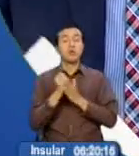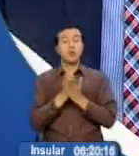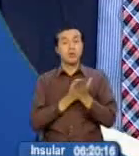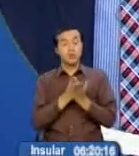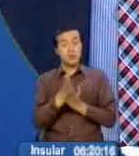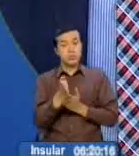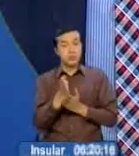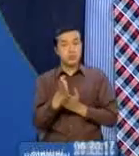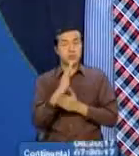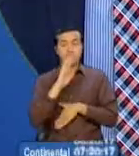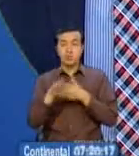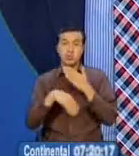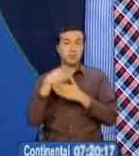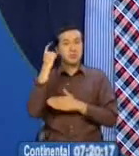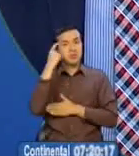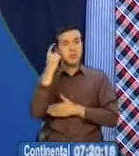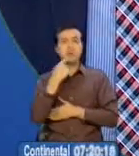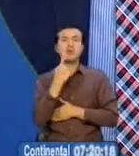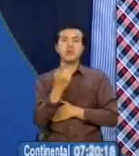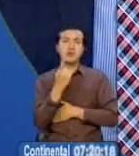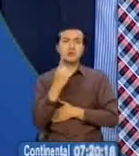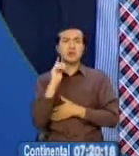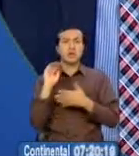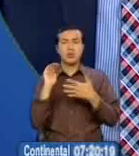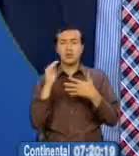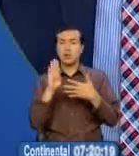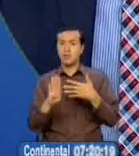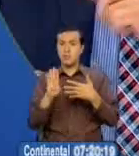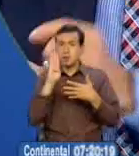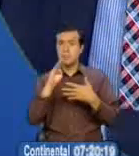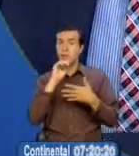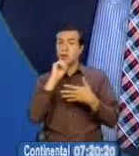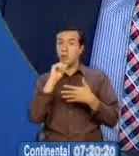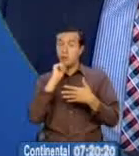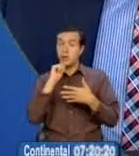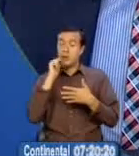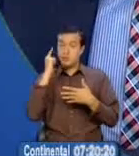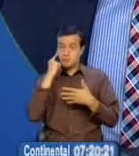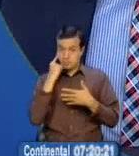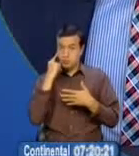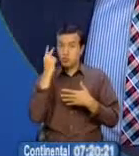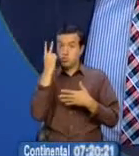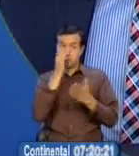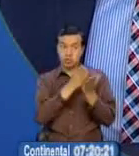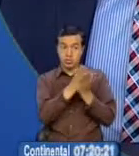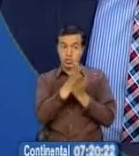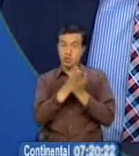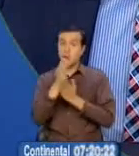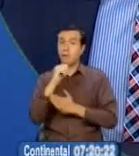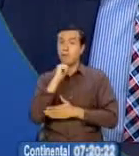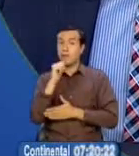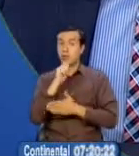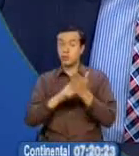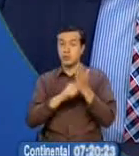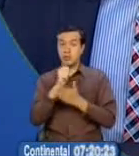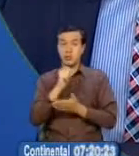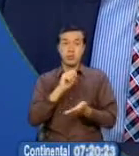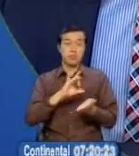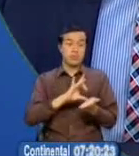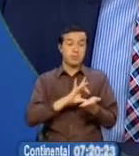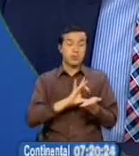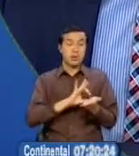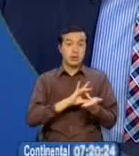carreras, porque todo el mundo está hablando de la categoría B, pero se está olvidando que tenemos dos carreras sin acreditar, medicina y